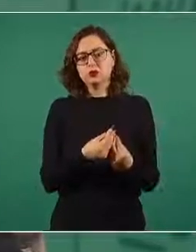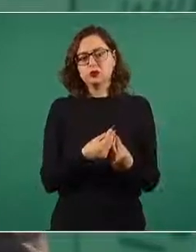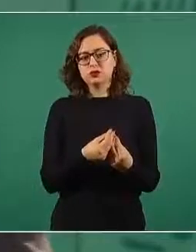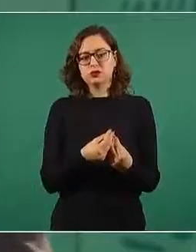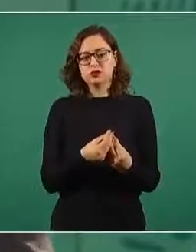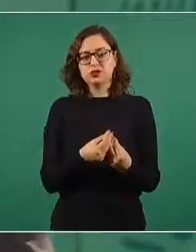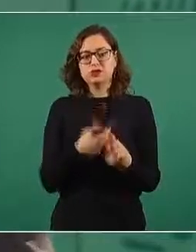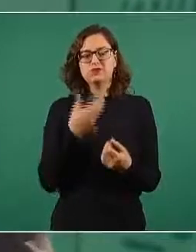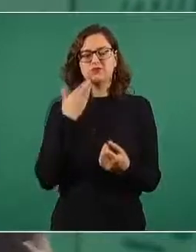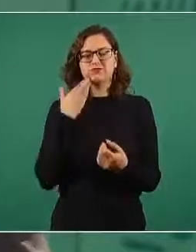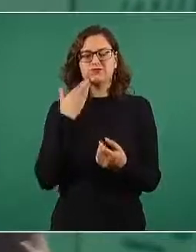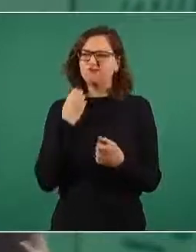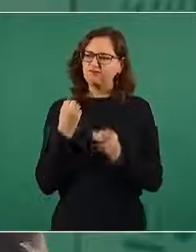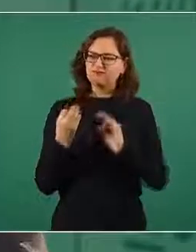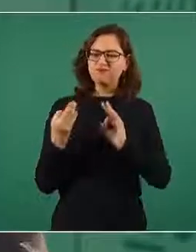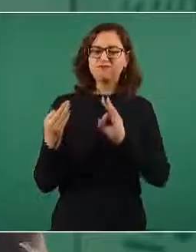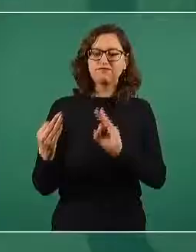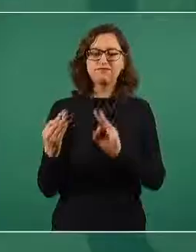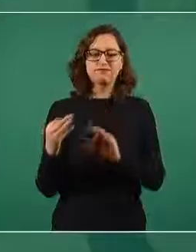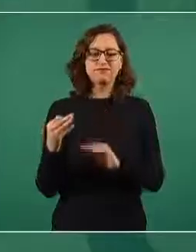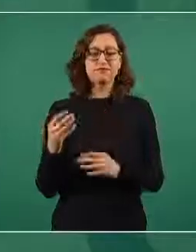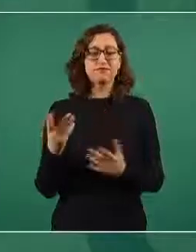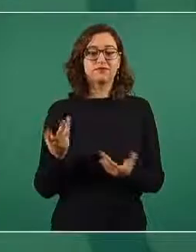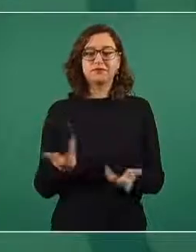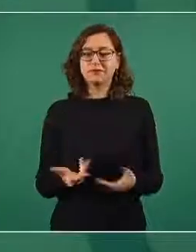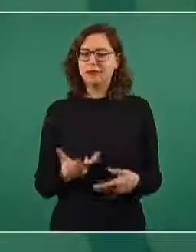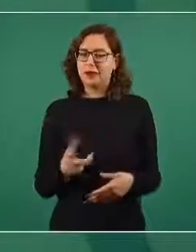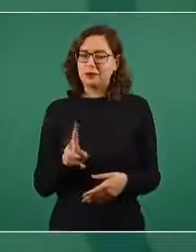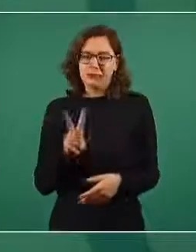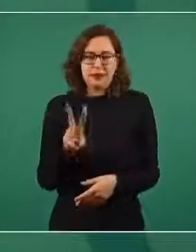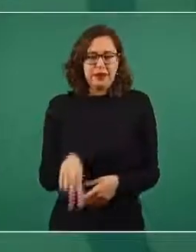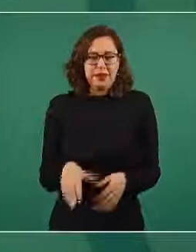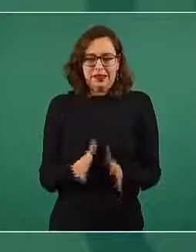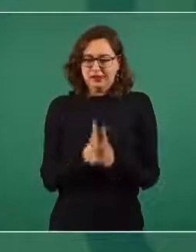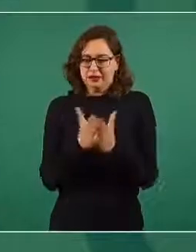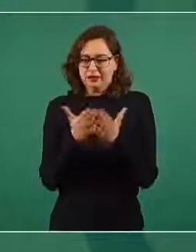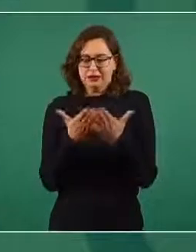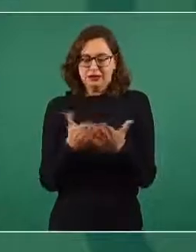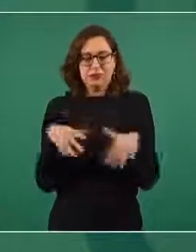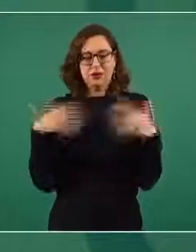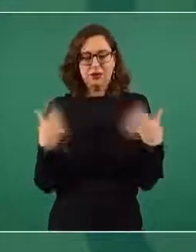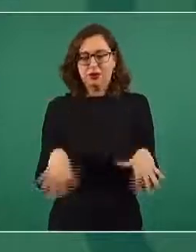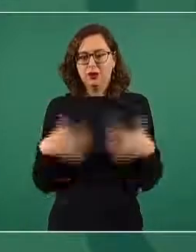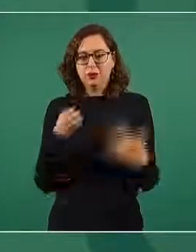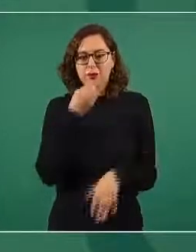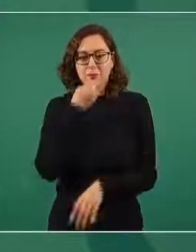es la familia que enfrenta a Villa, pero el libro es extraordinario.